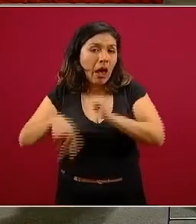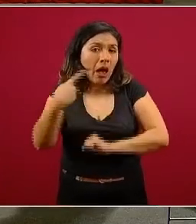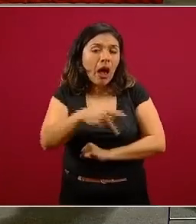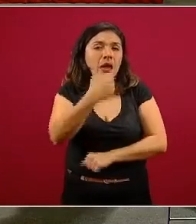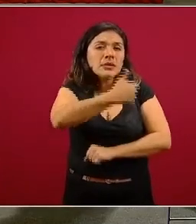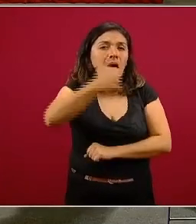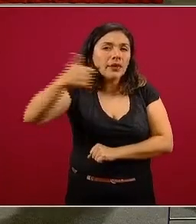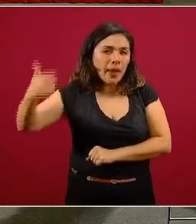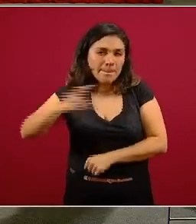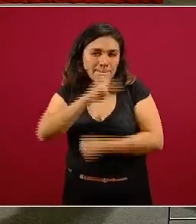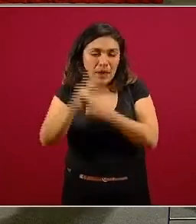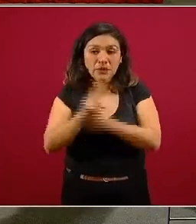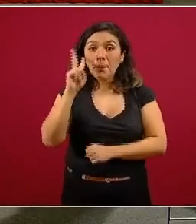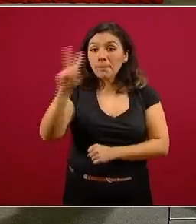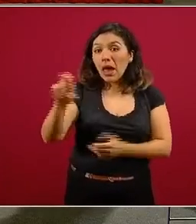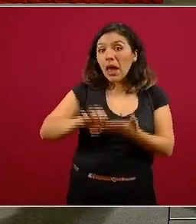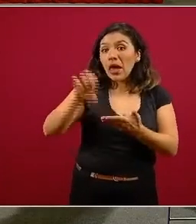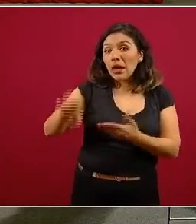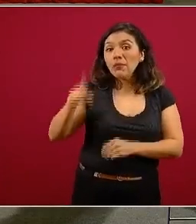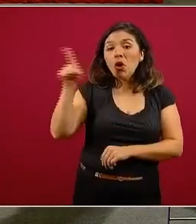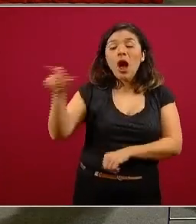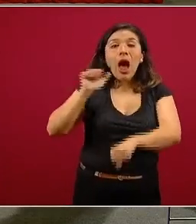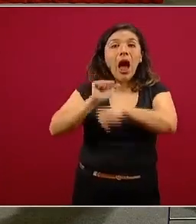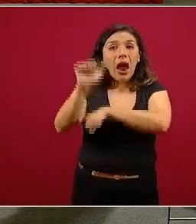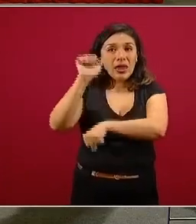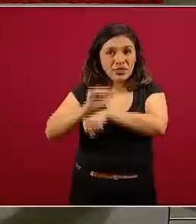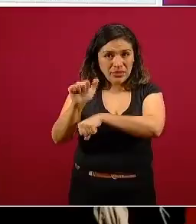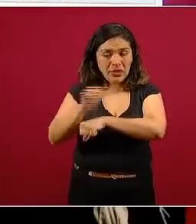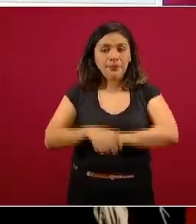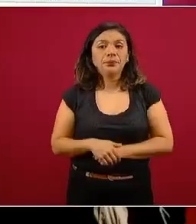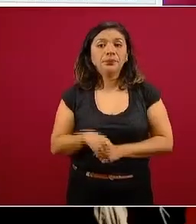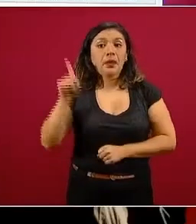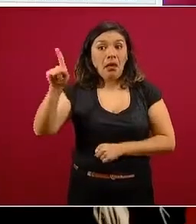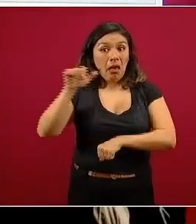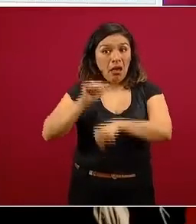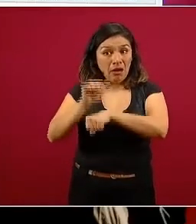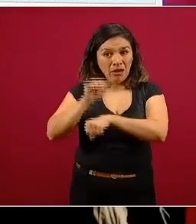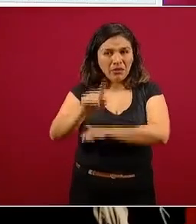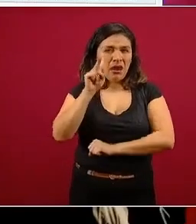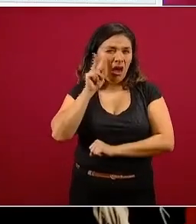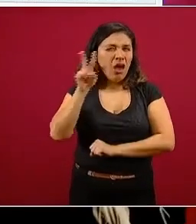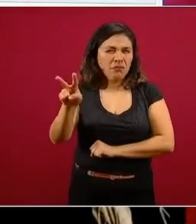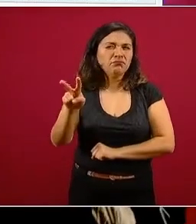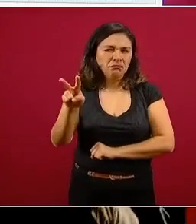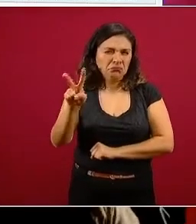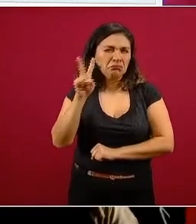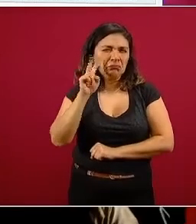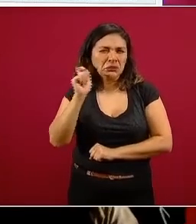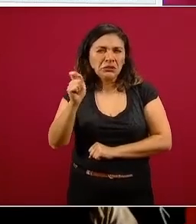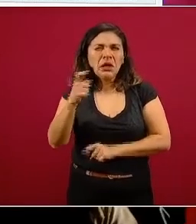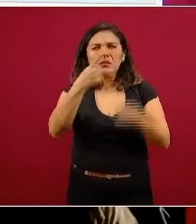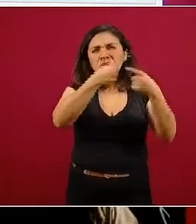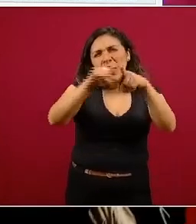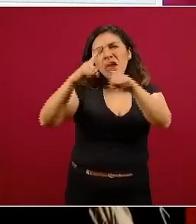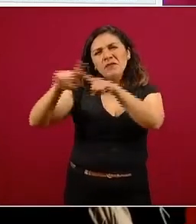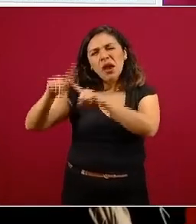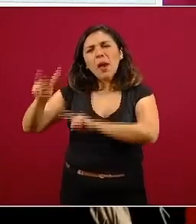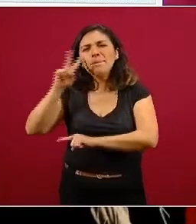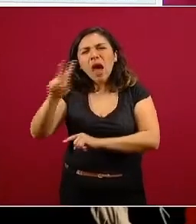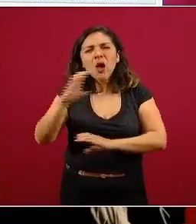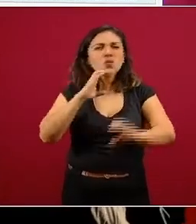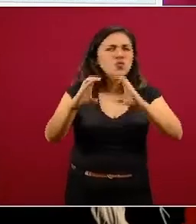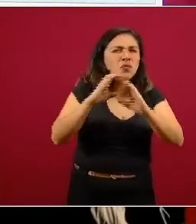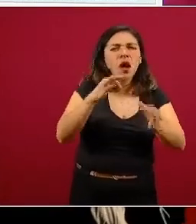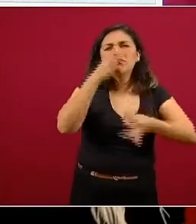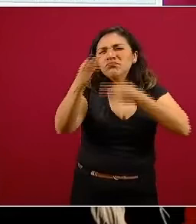cada uno de ellos. Aquí tenemos, por ejemplo, el caso de Argentina. Argentina, ustedes deben haber estado revisando en los diferentes medios